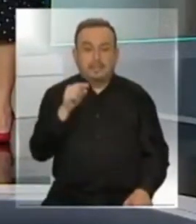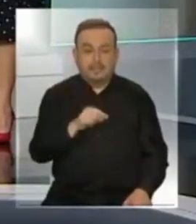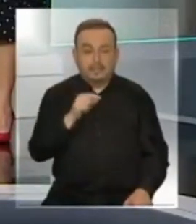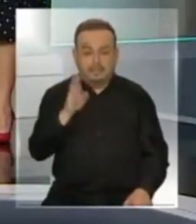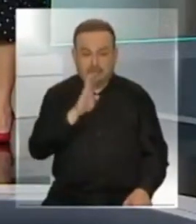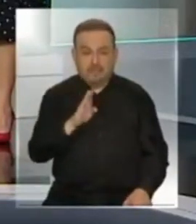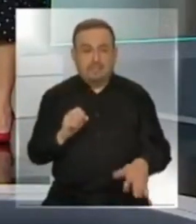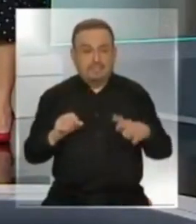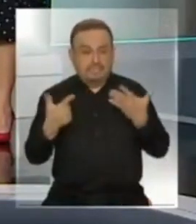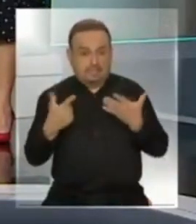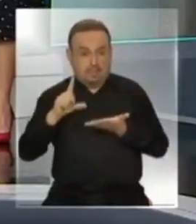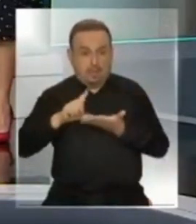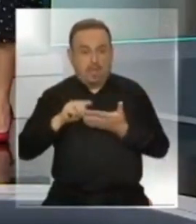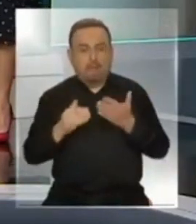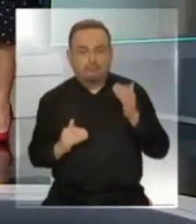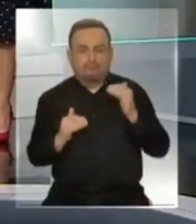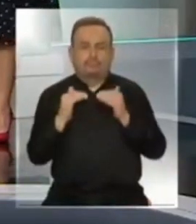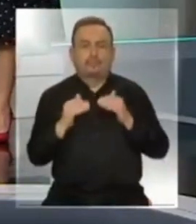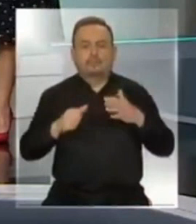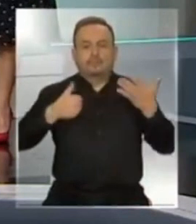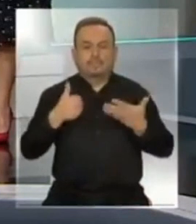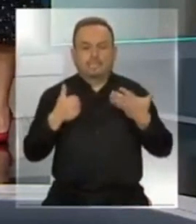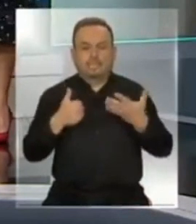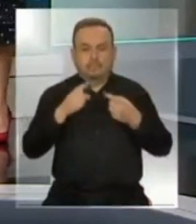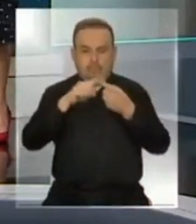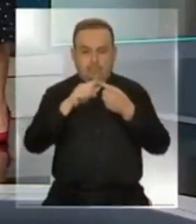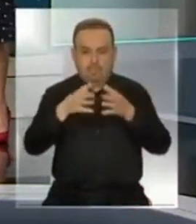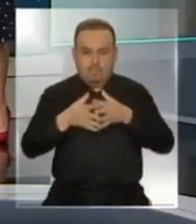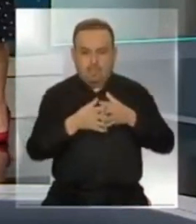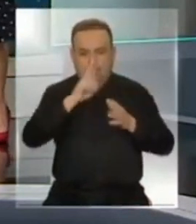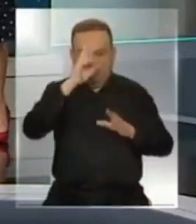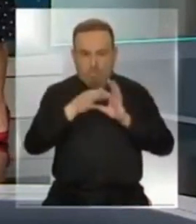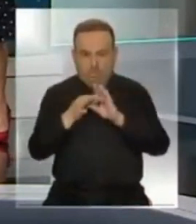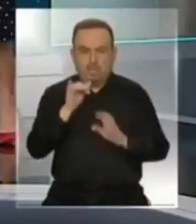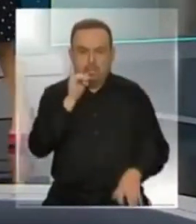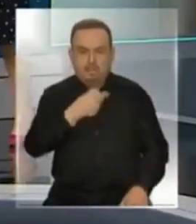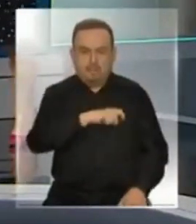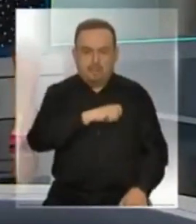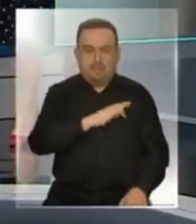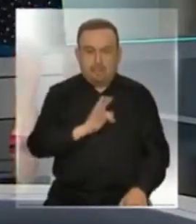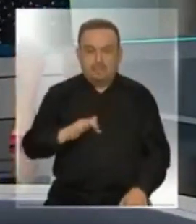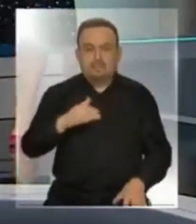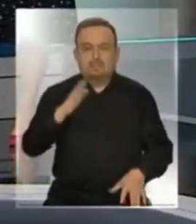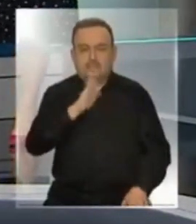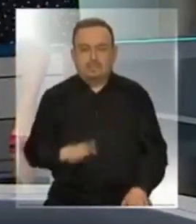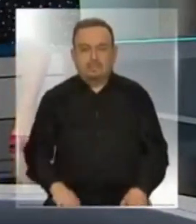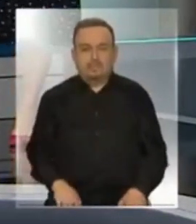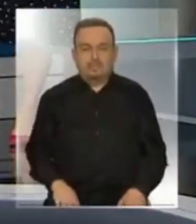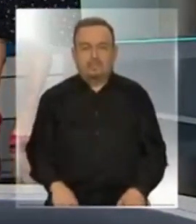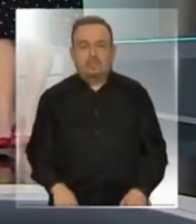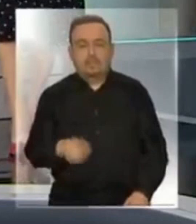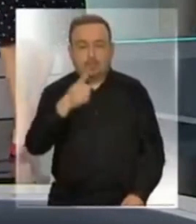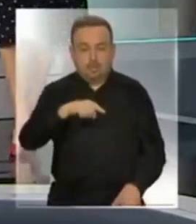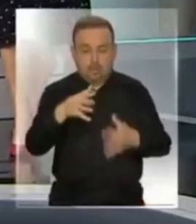que científicos y la comunidad científica se acerque tanto a una decisión política, y realmente para la